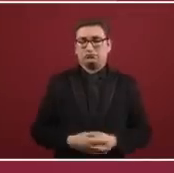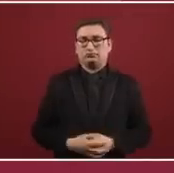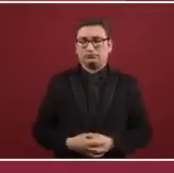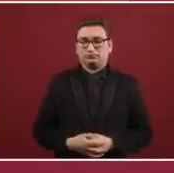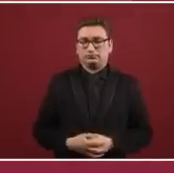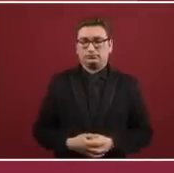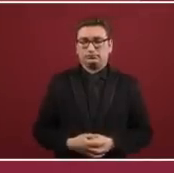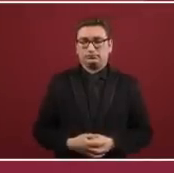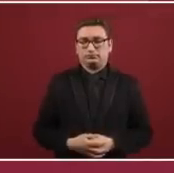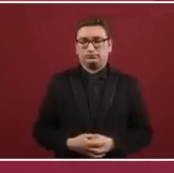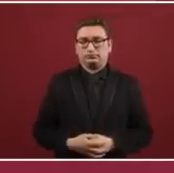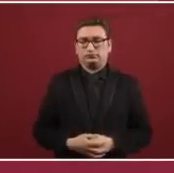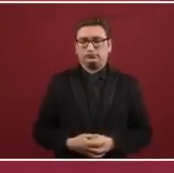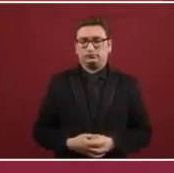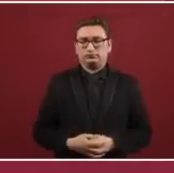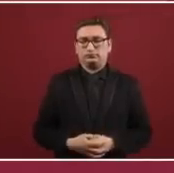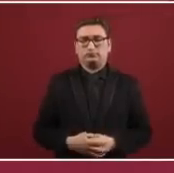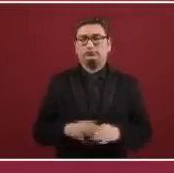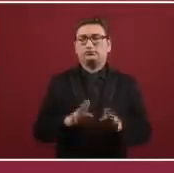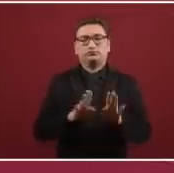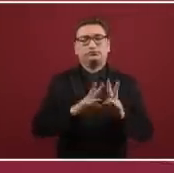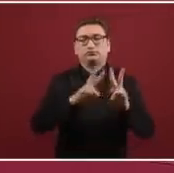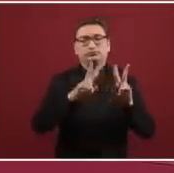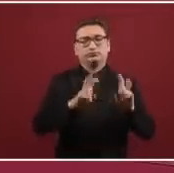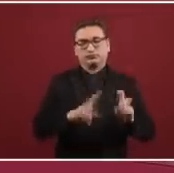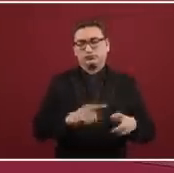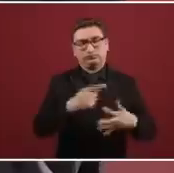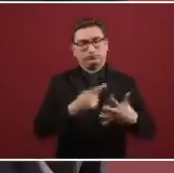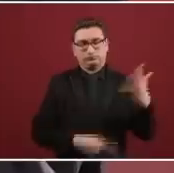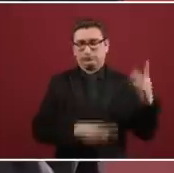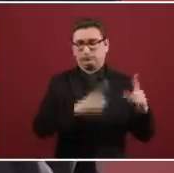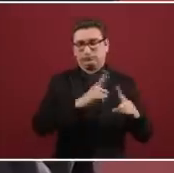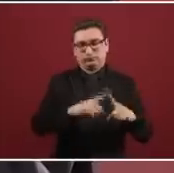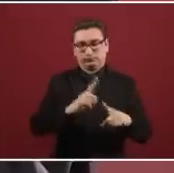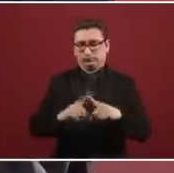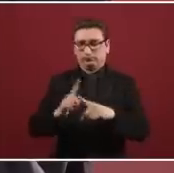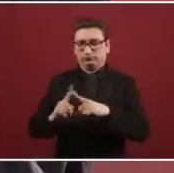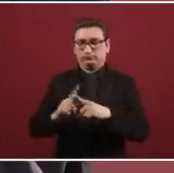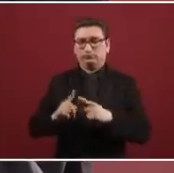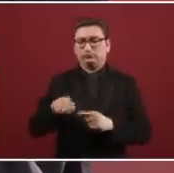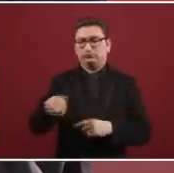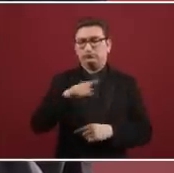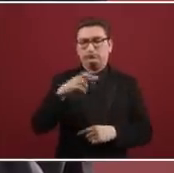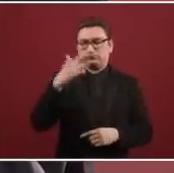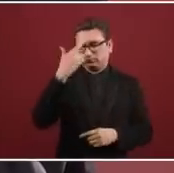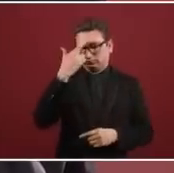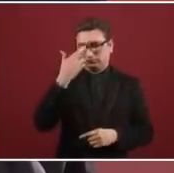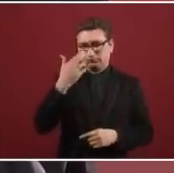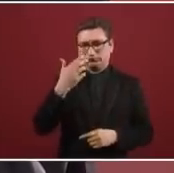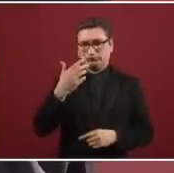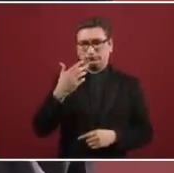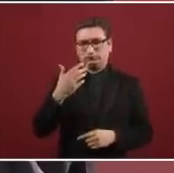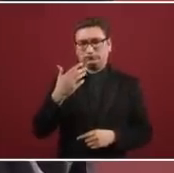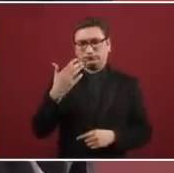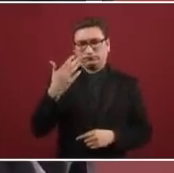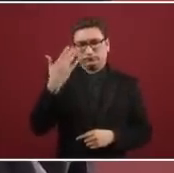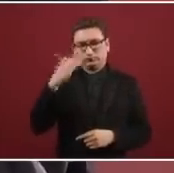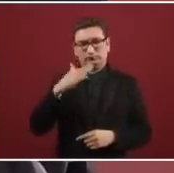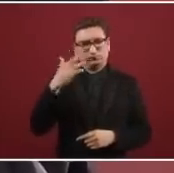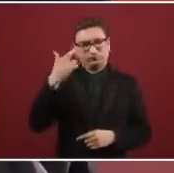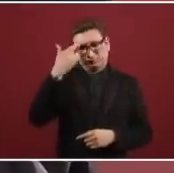en todos los terrenos. ¿Se acuerdan antes que los que se portaban